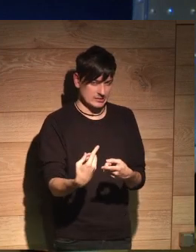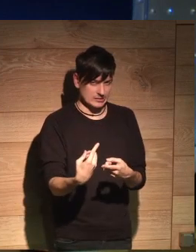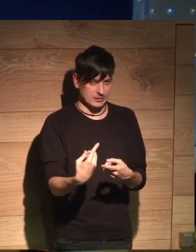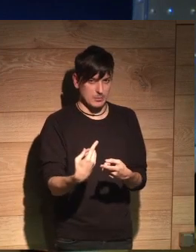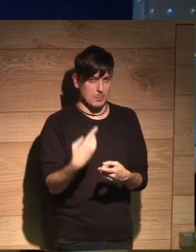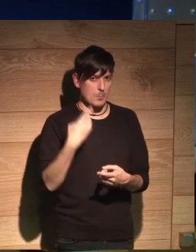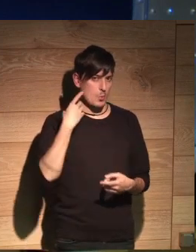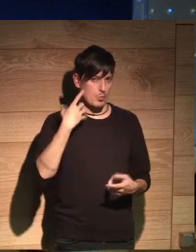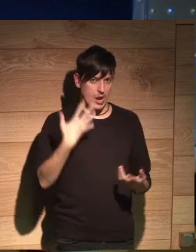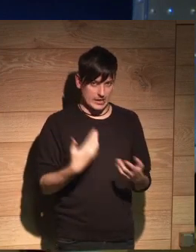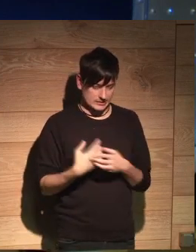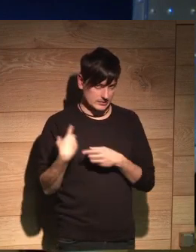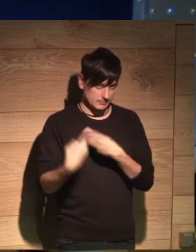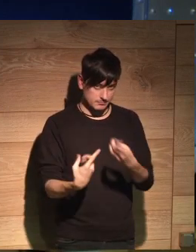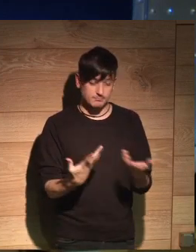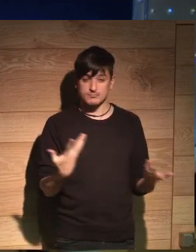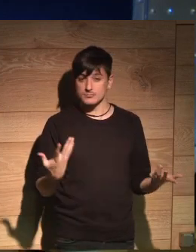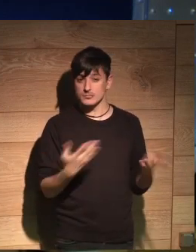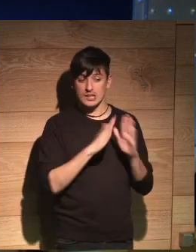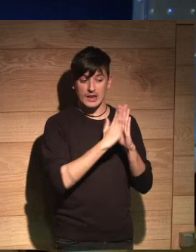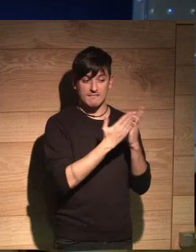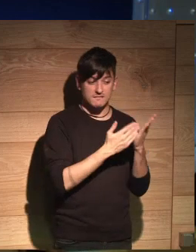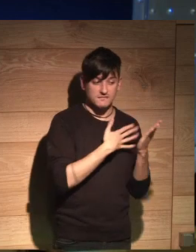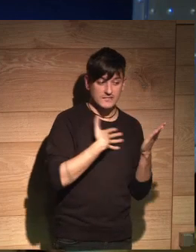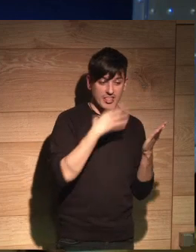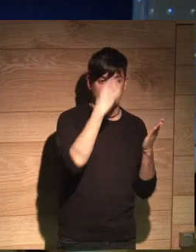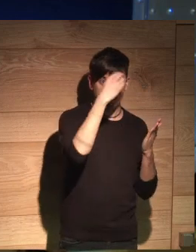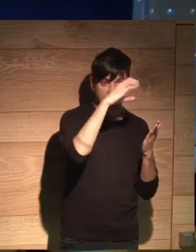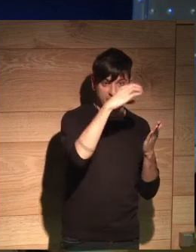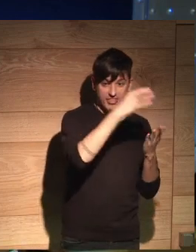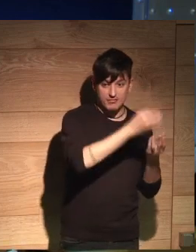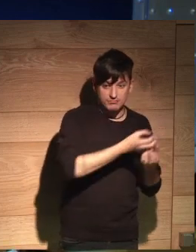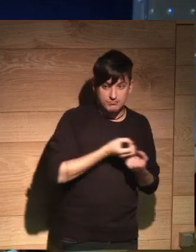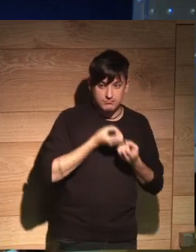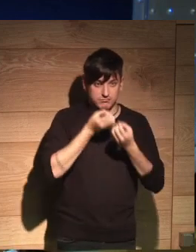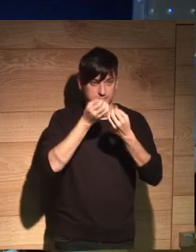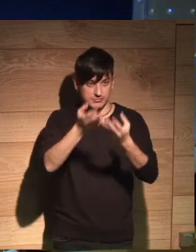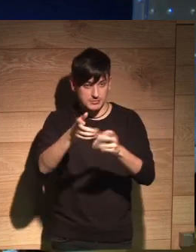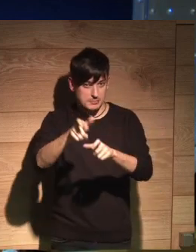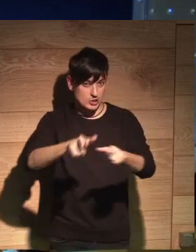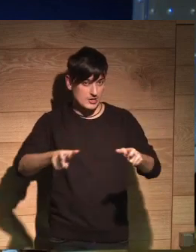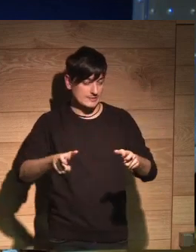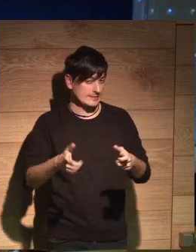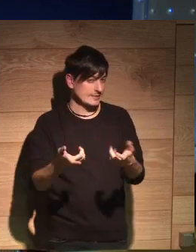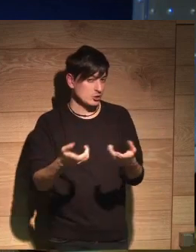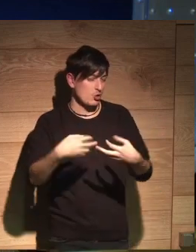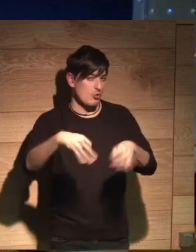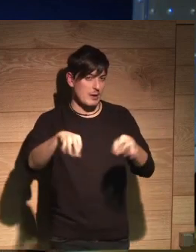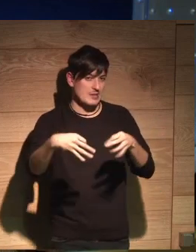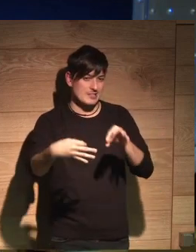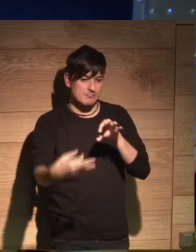qué? Porque el libro también busca llevar la ciencia a público que realmente muchas veces no está asociado